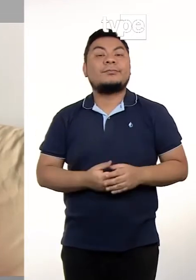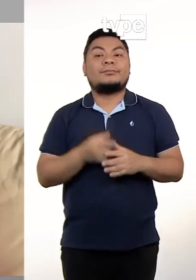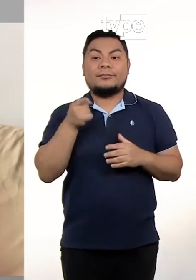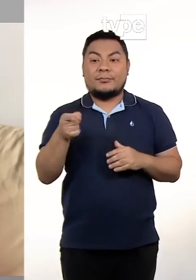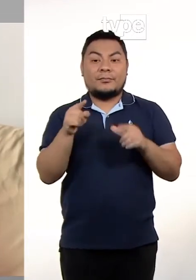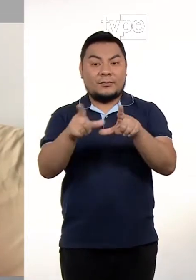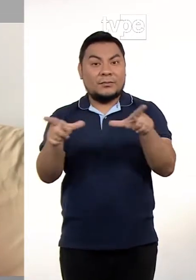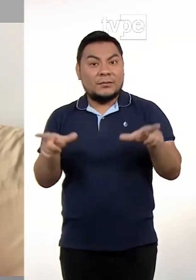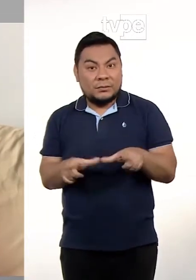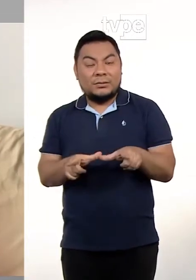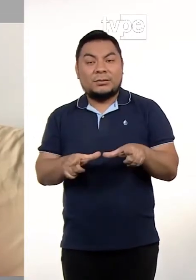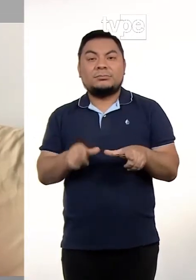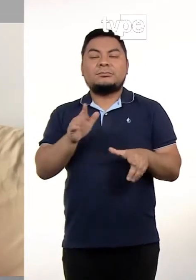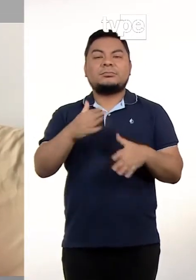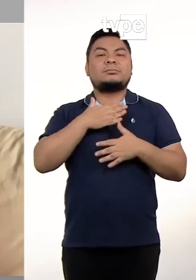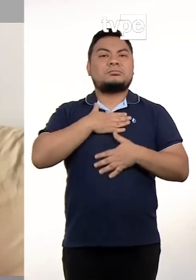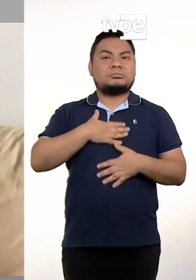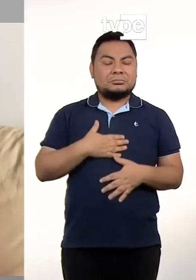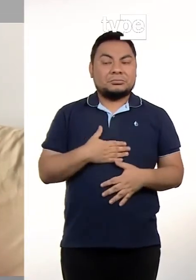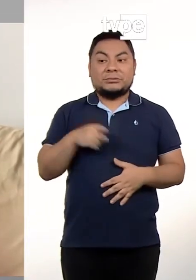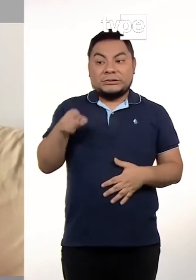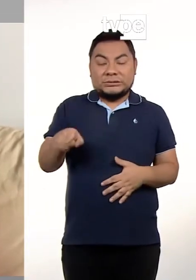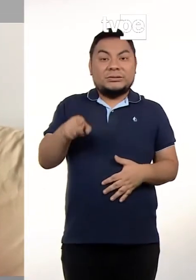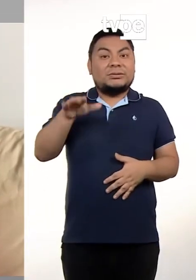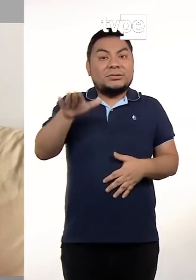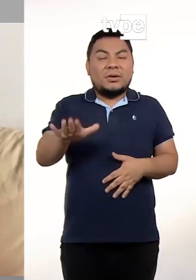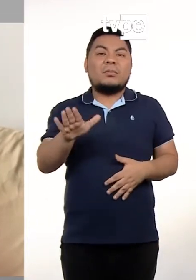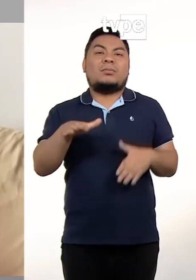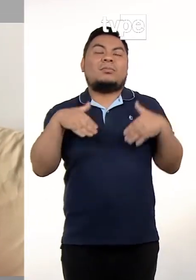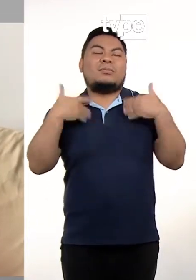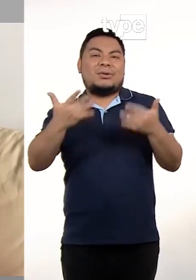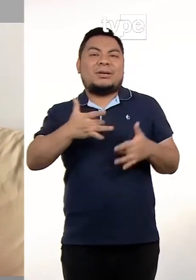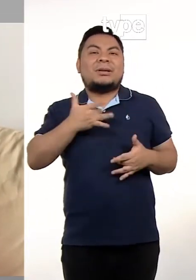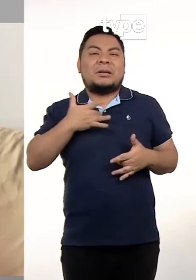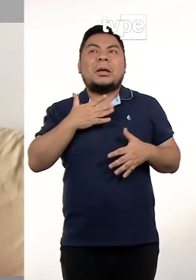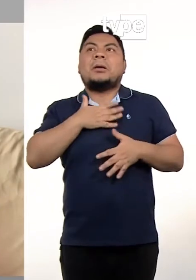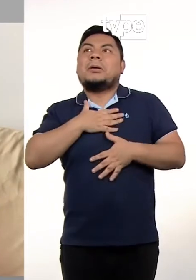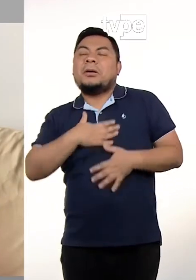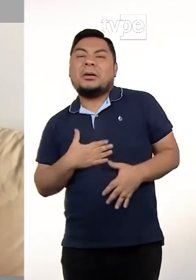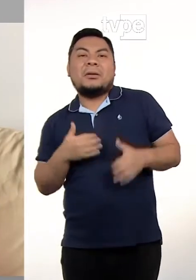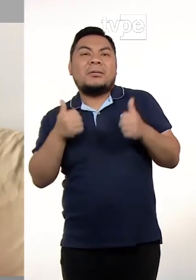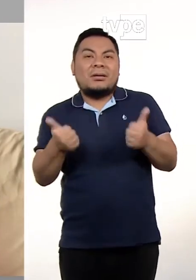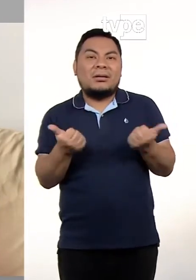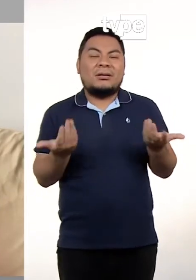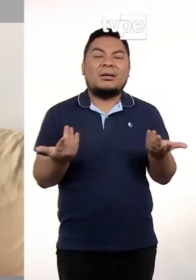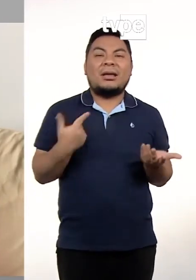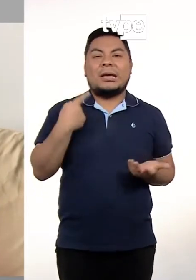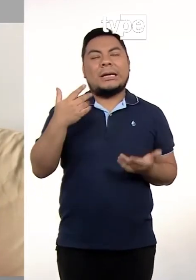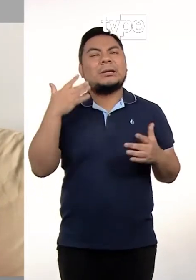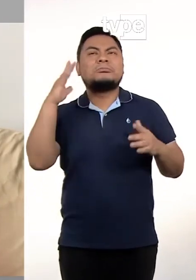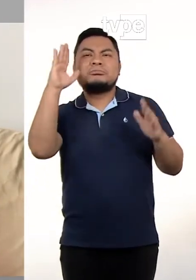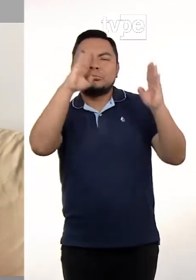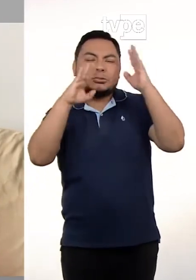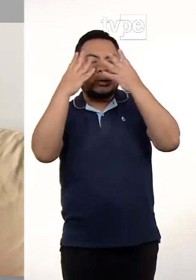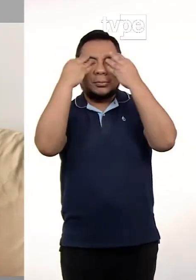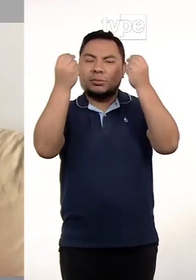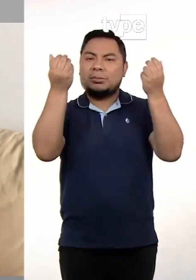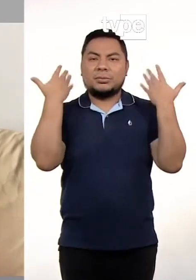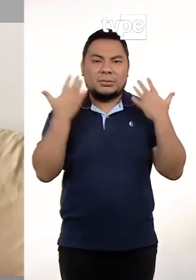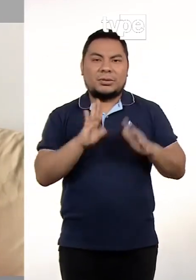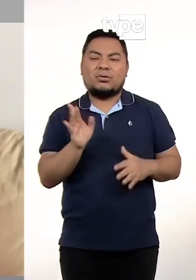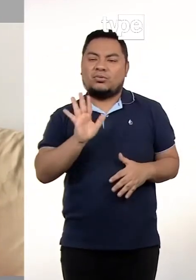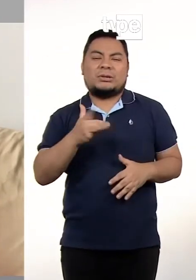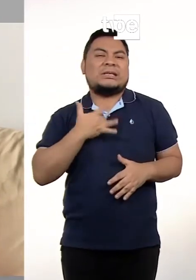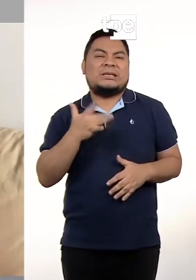buscarle en ese espacio ciertas comodidades para que ellos se puedan sentir a gusto, se puedan sentir